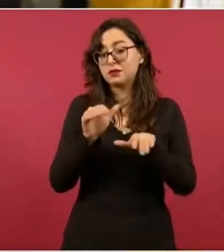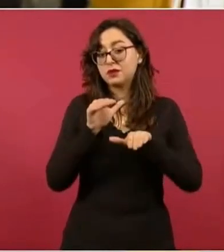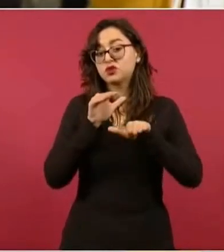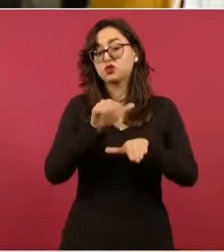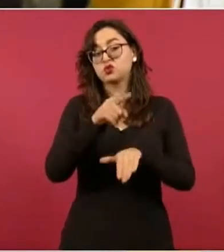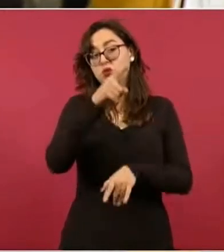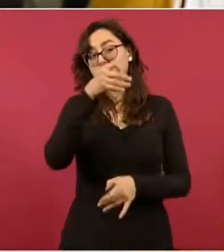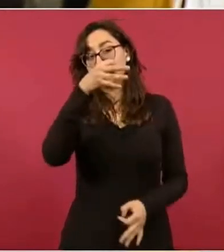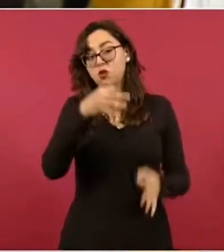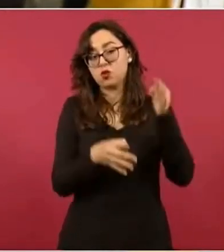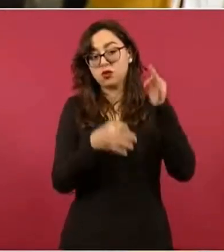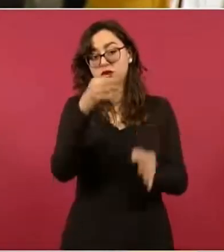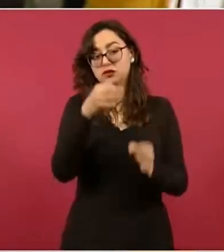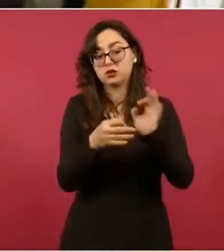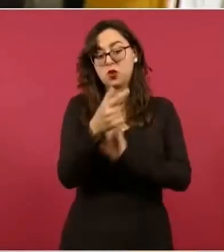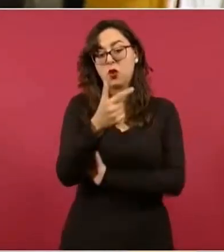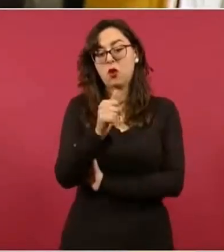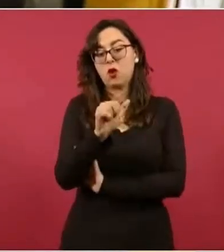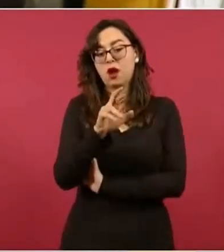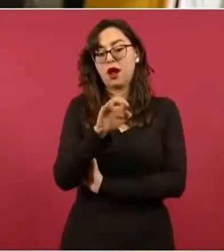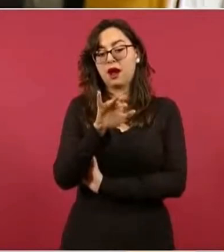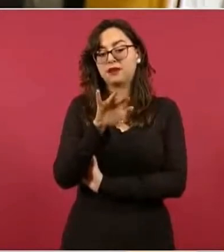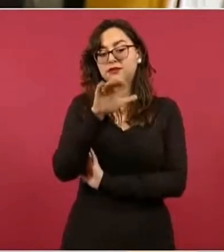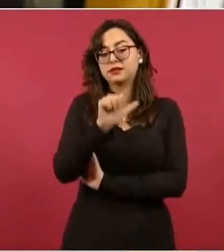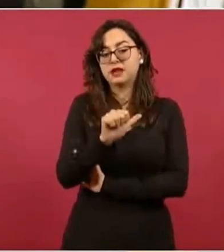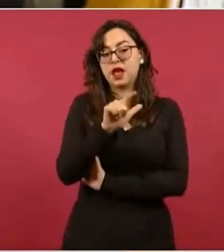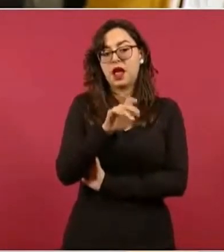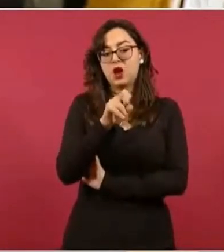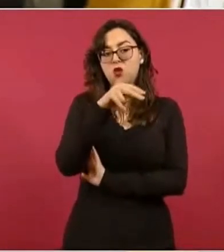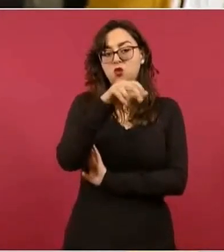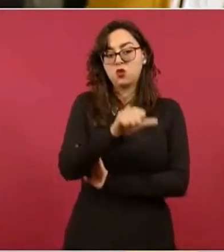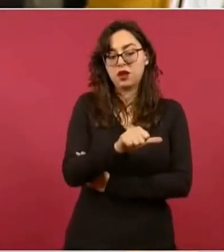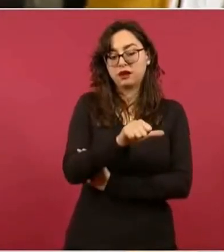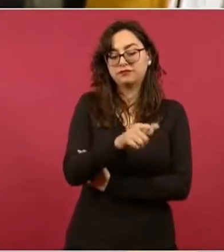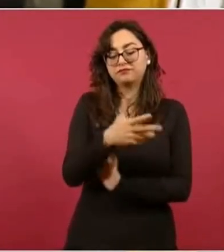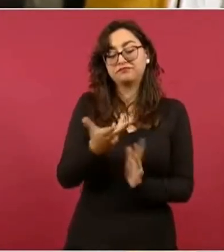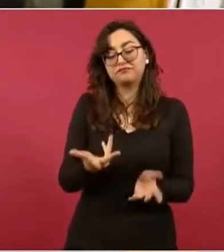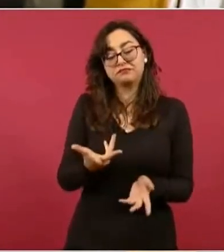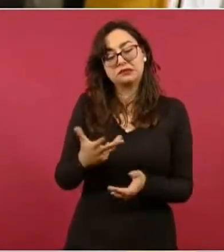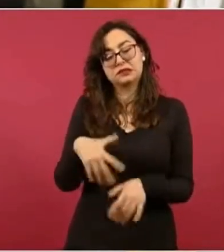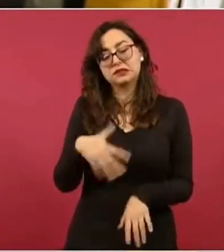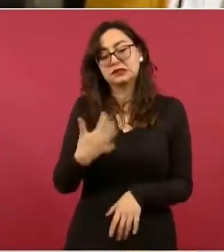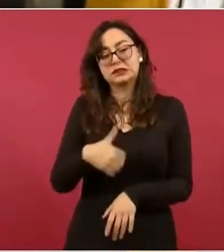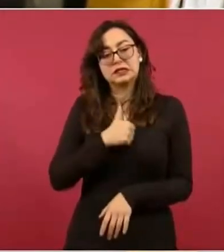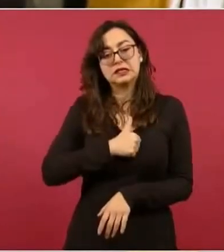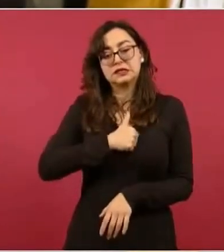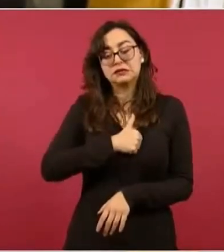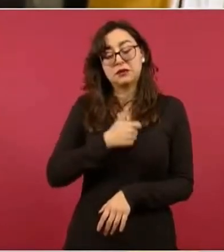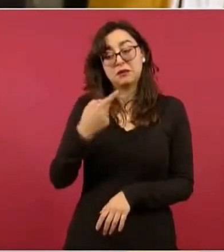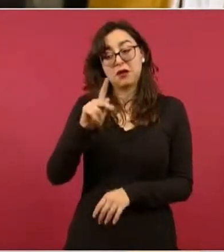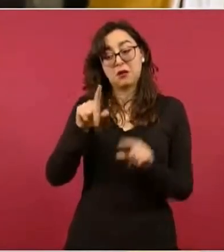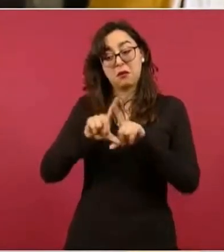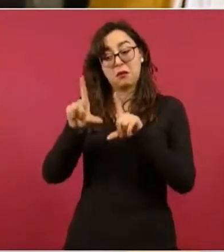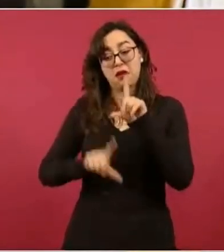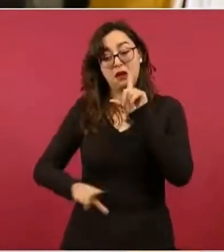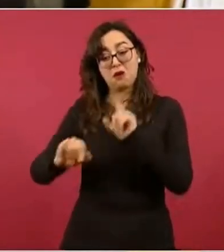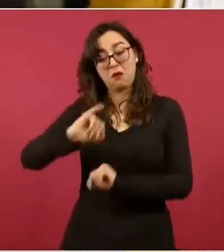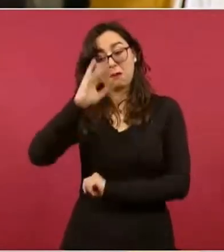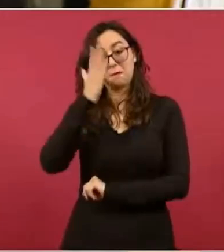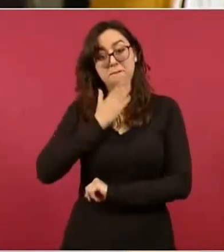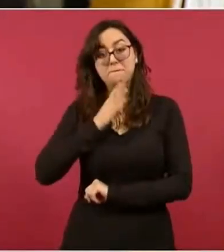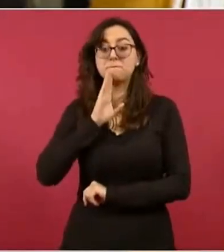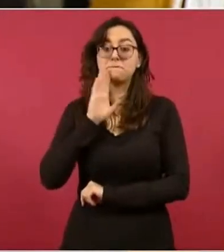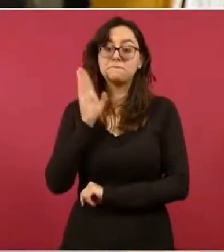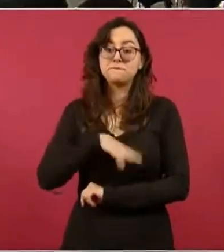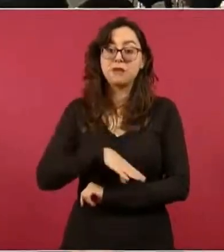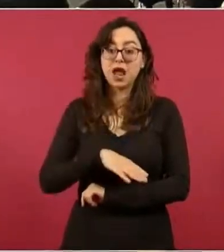se menciona que México ha perdido en esa certillo usted ya mencionó en este espacio que no ha sido así Pero ha habido una gran